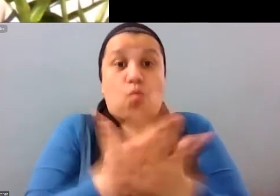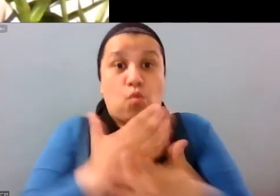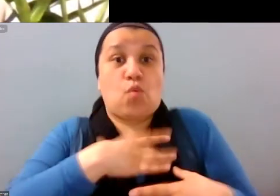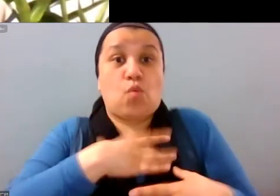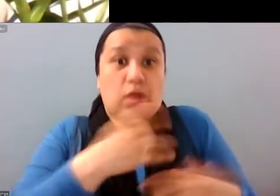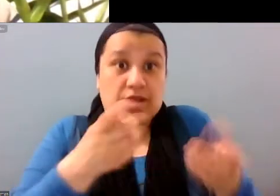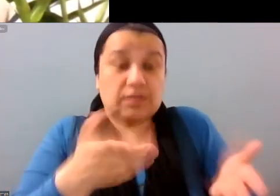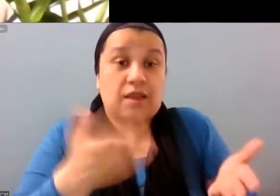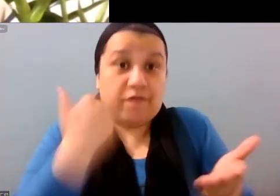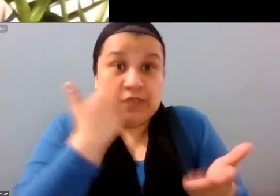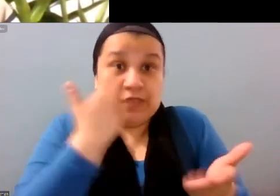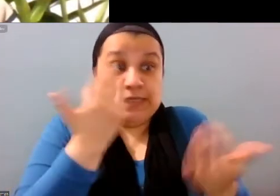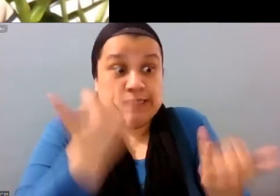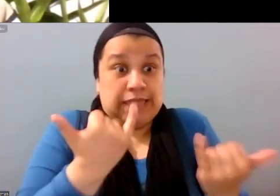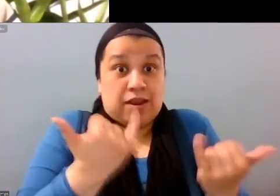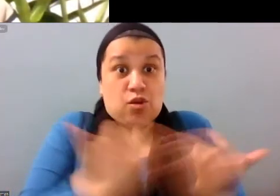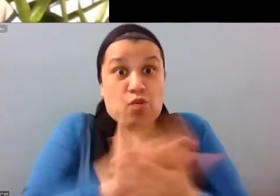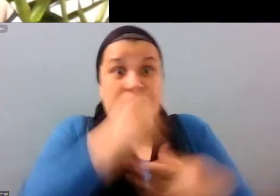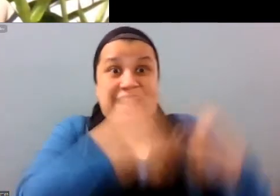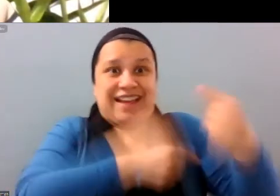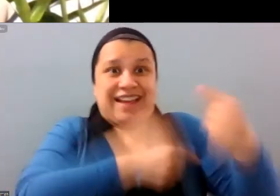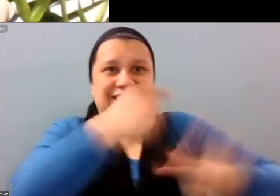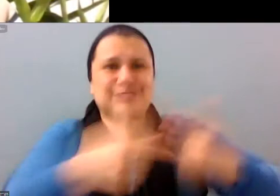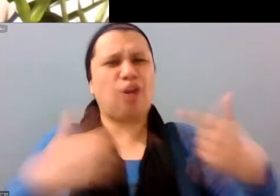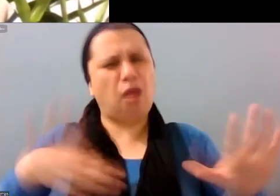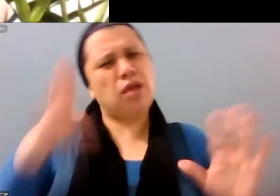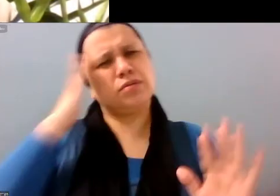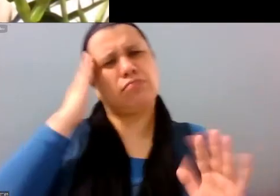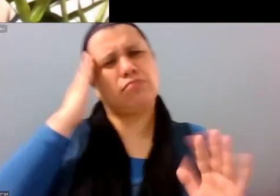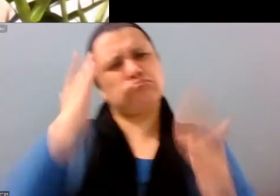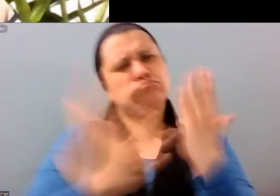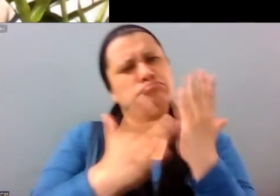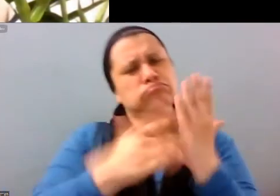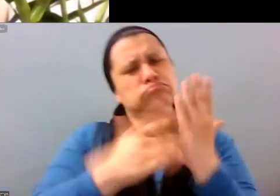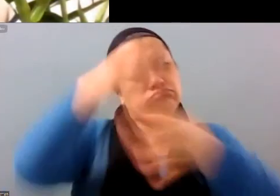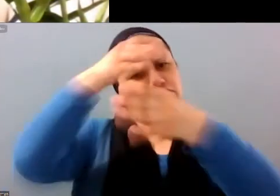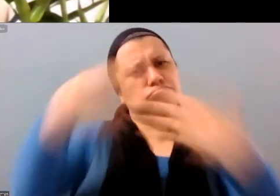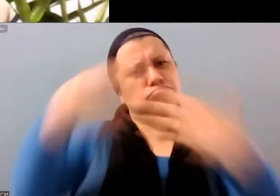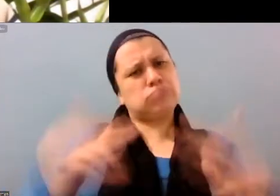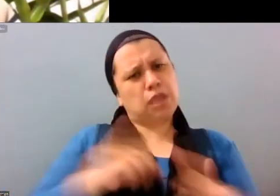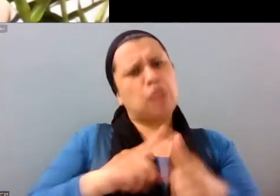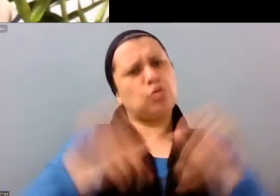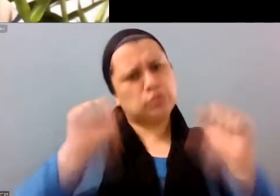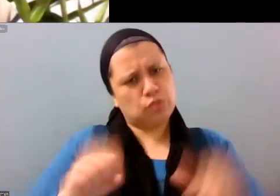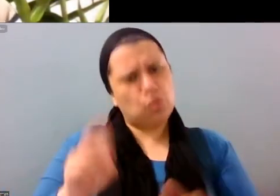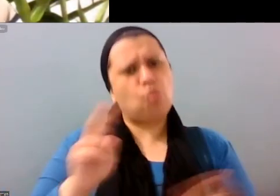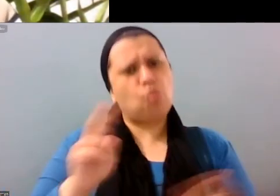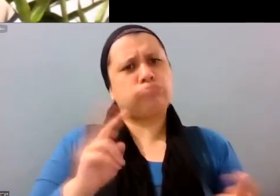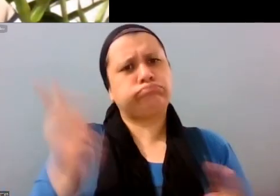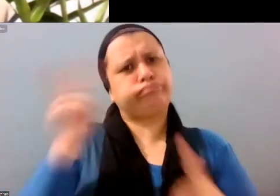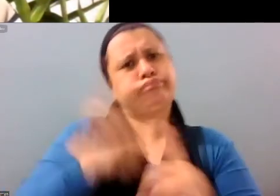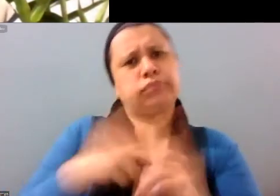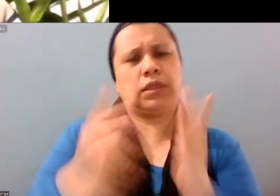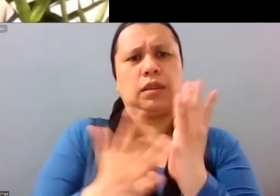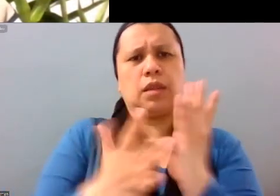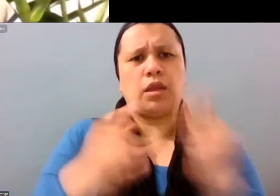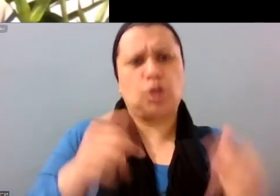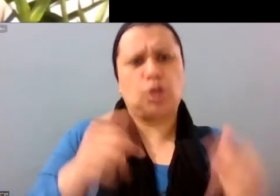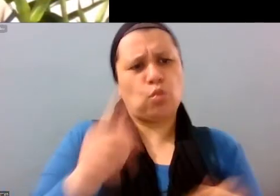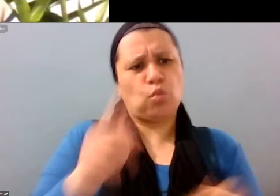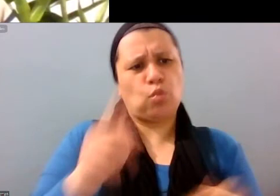que tienen las nuevas generaciones con la tecnología que entonces podamos empezar a involucrar la tecnología como un eje transversal de